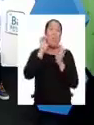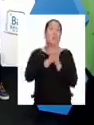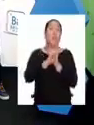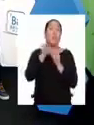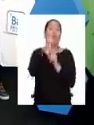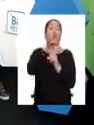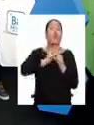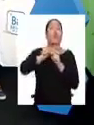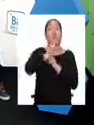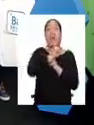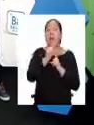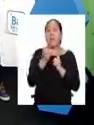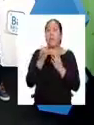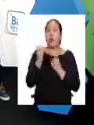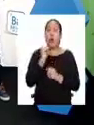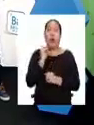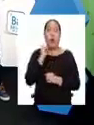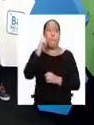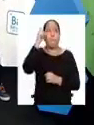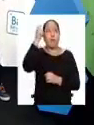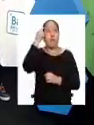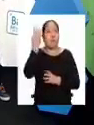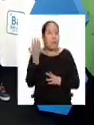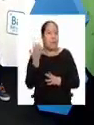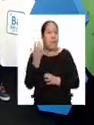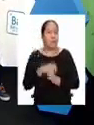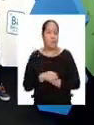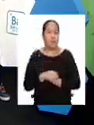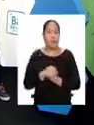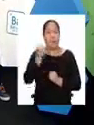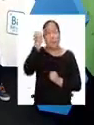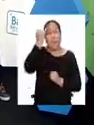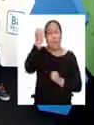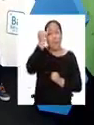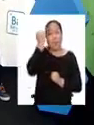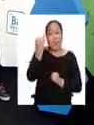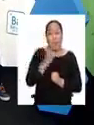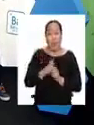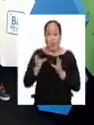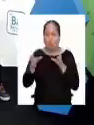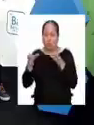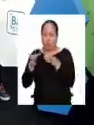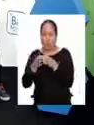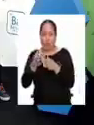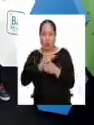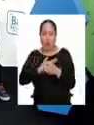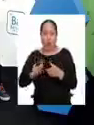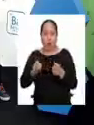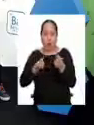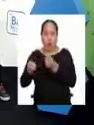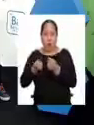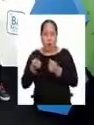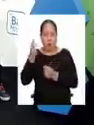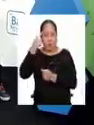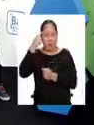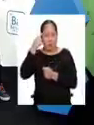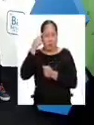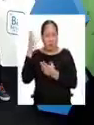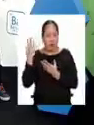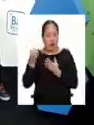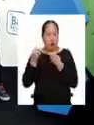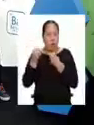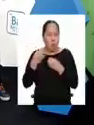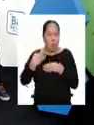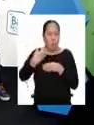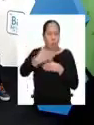o políticas. Imagínate que un gobierno cree una realidad virtual donde simule cómo se desarrollaría una